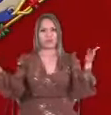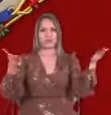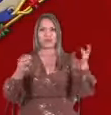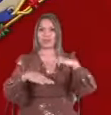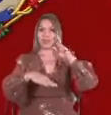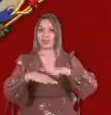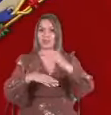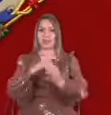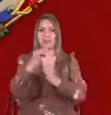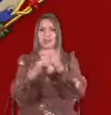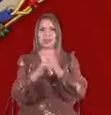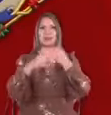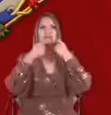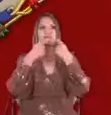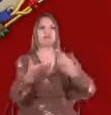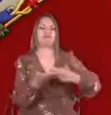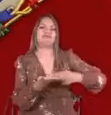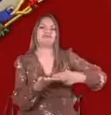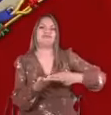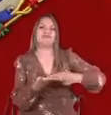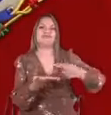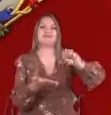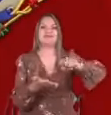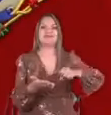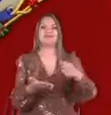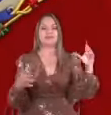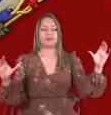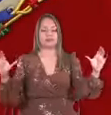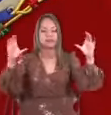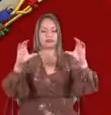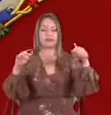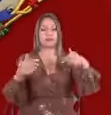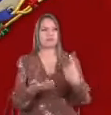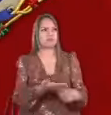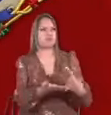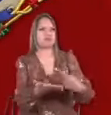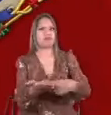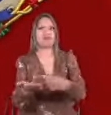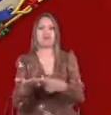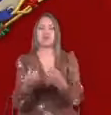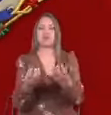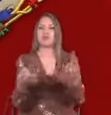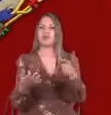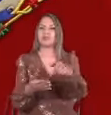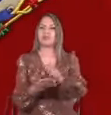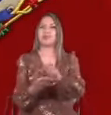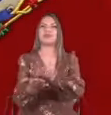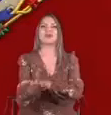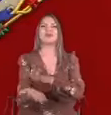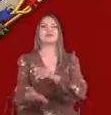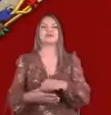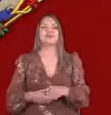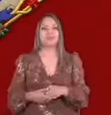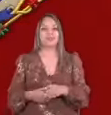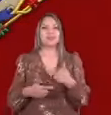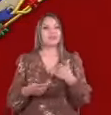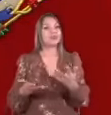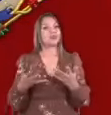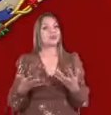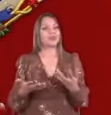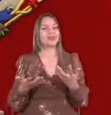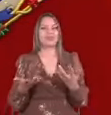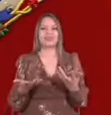financiamiento, convocaremos lo antes posible a las mesas de inversiones de Quito para dar vida a muchos de estos proyectos. Quiero decirles,